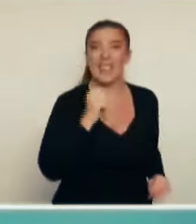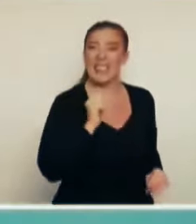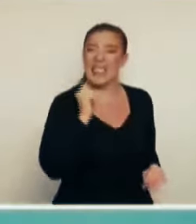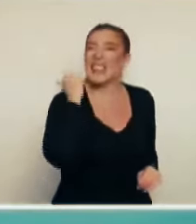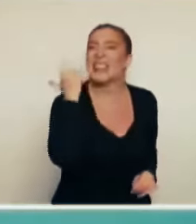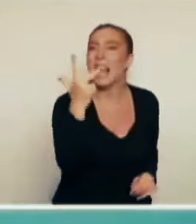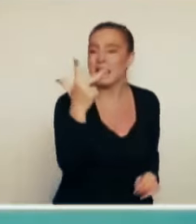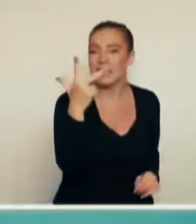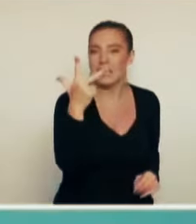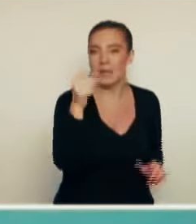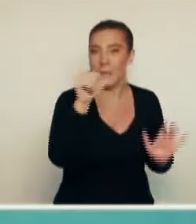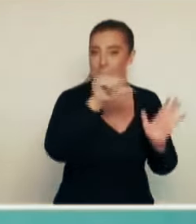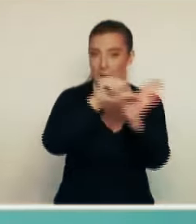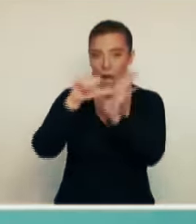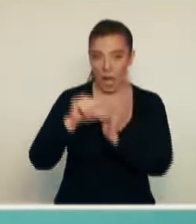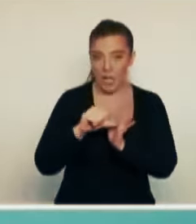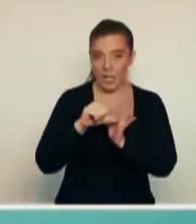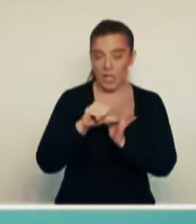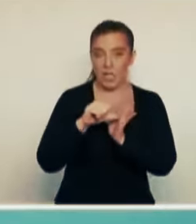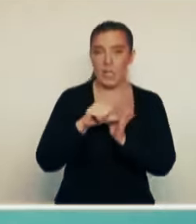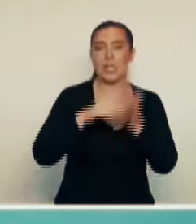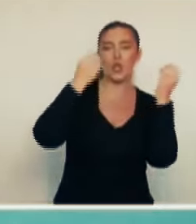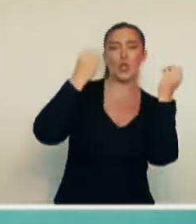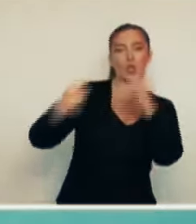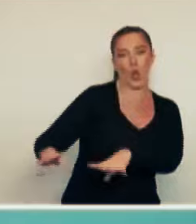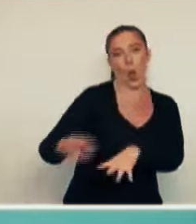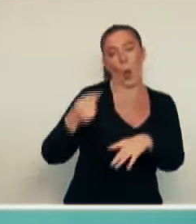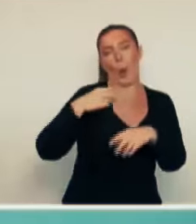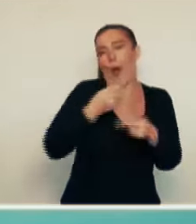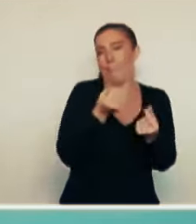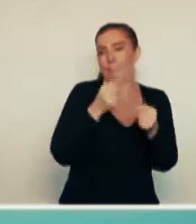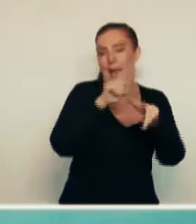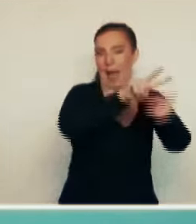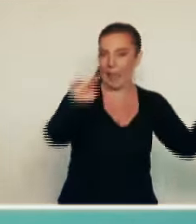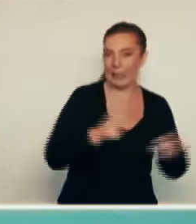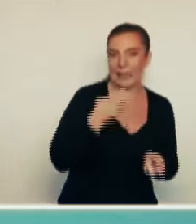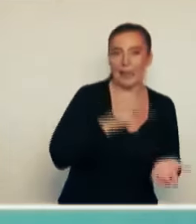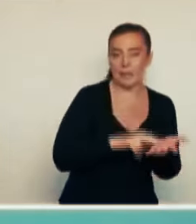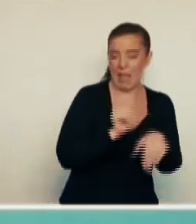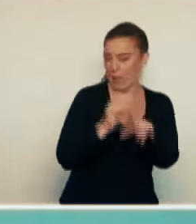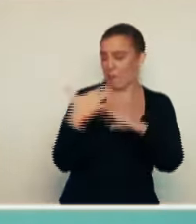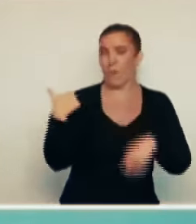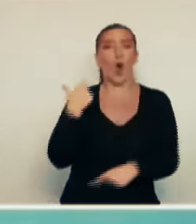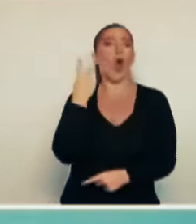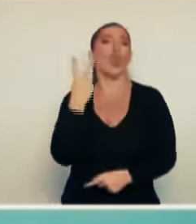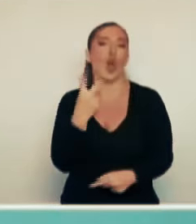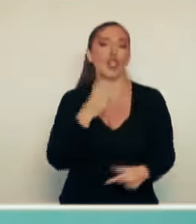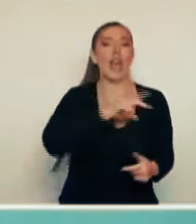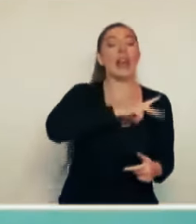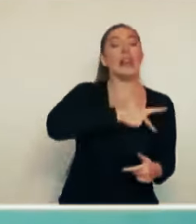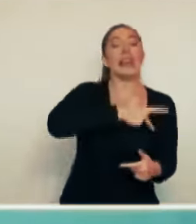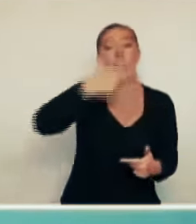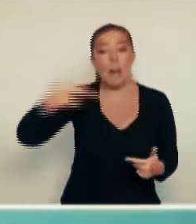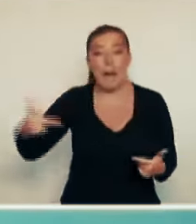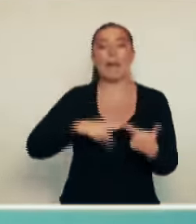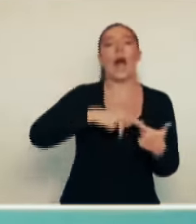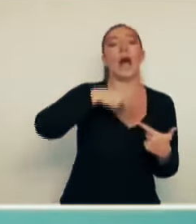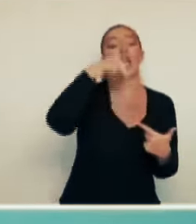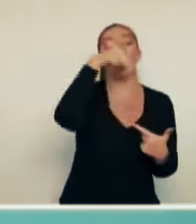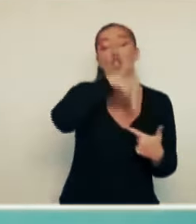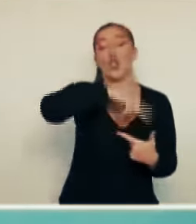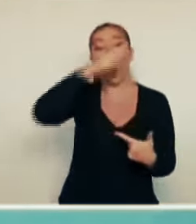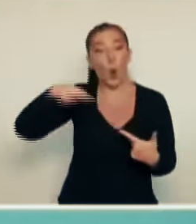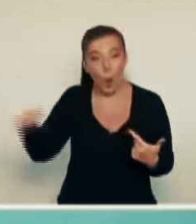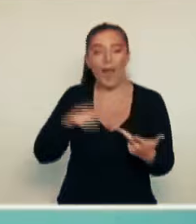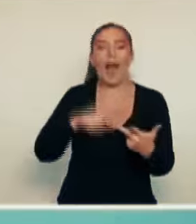tres tienen superávit fiscal. Hasta hace poco eran dos, Dinamarca y Noruega, ahora se agregó Australia. ¿Saben cuál es